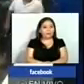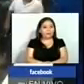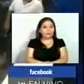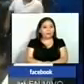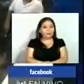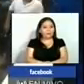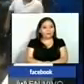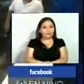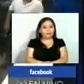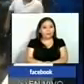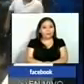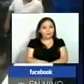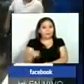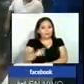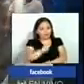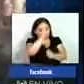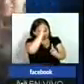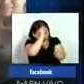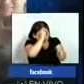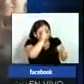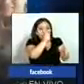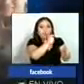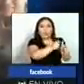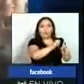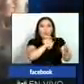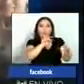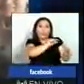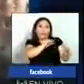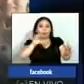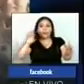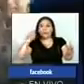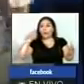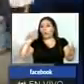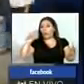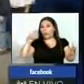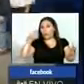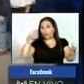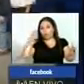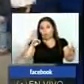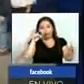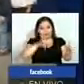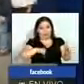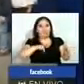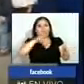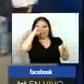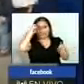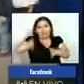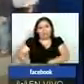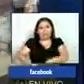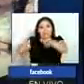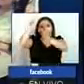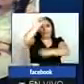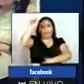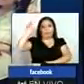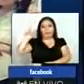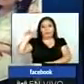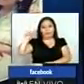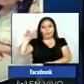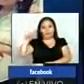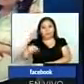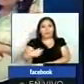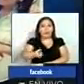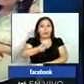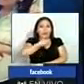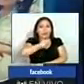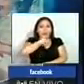Como especial homenaje A nuestro compañero Eduardo Navas De Red Salvadoreña Un reporte de